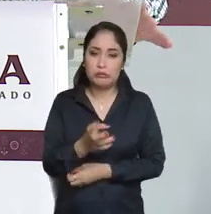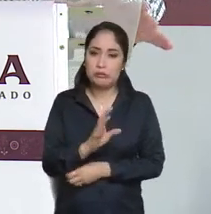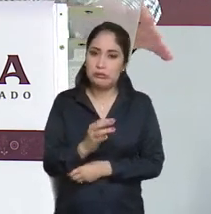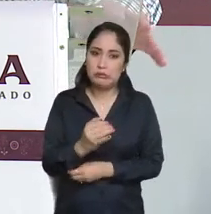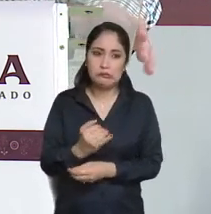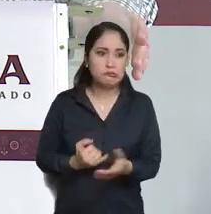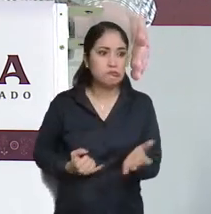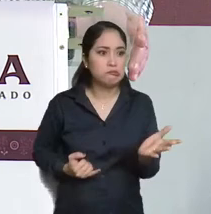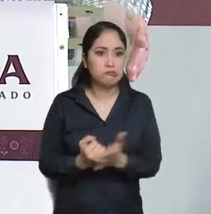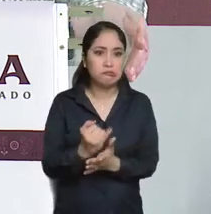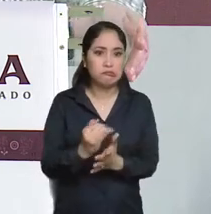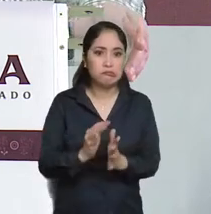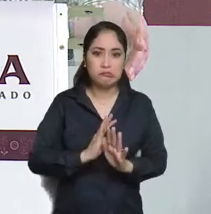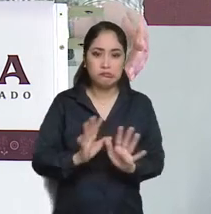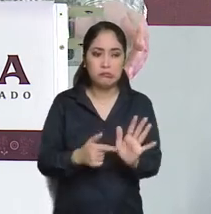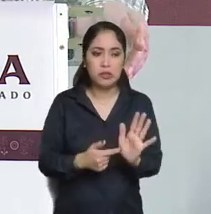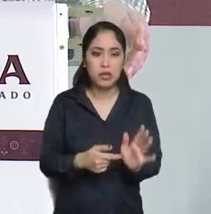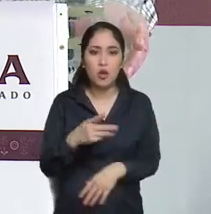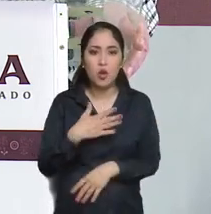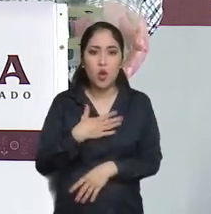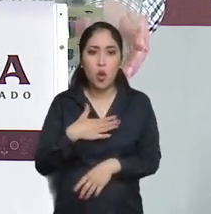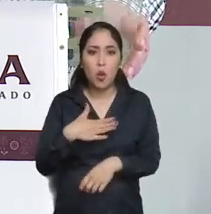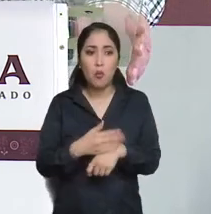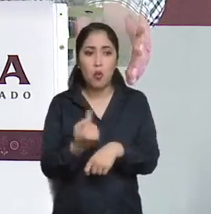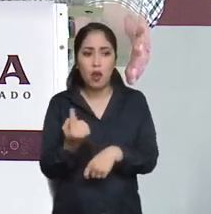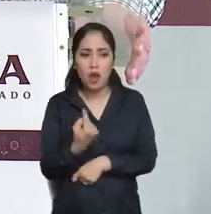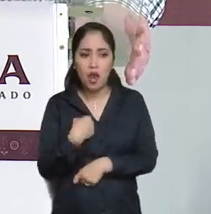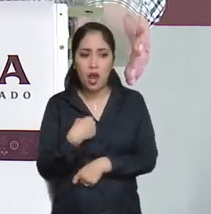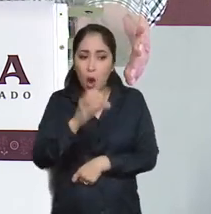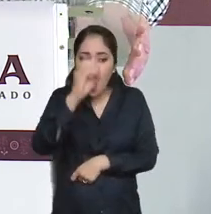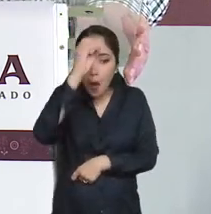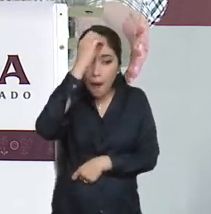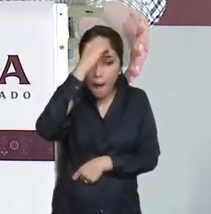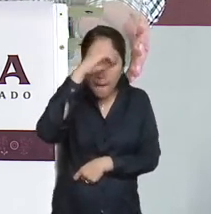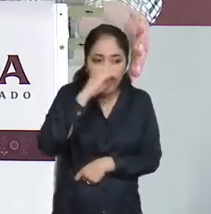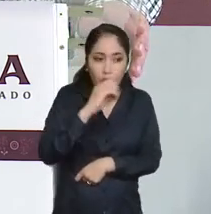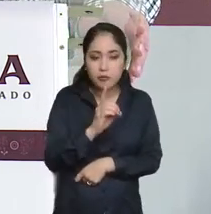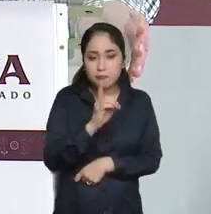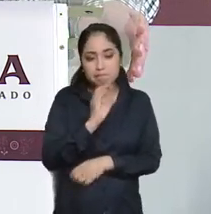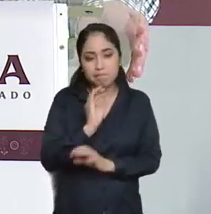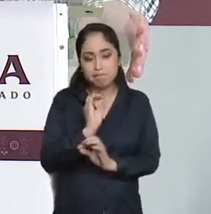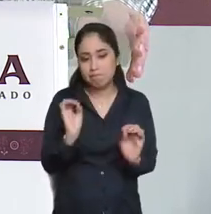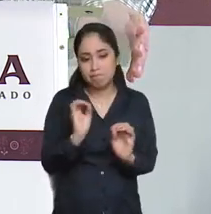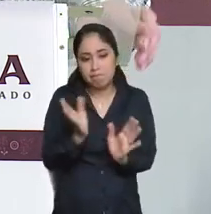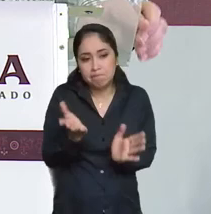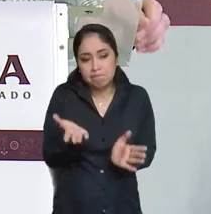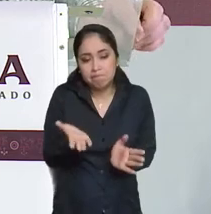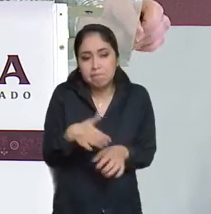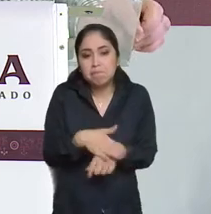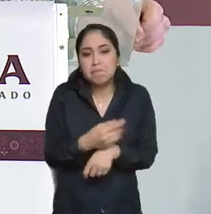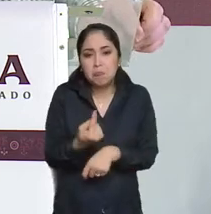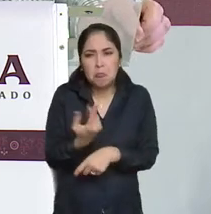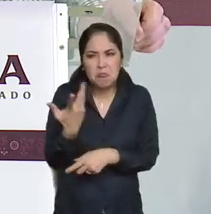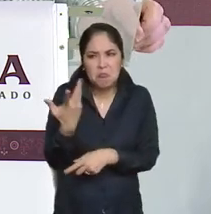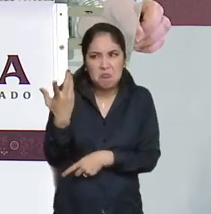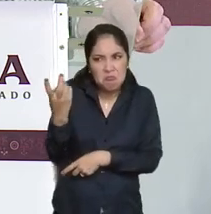tengo elementos para calificar de que hubiera sido animada por alguna